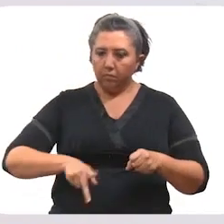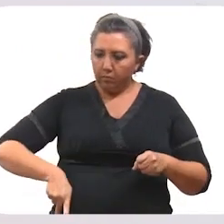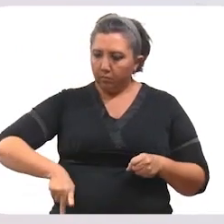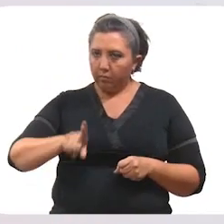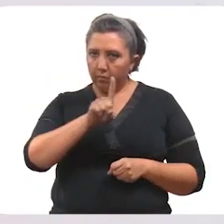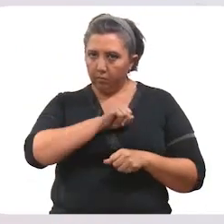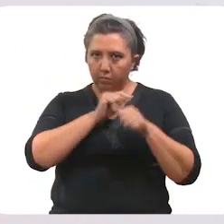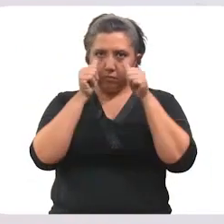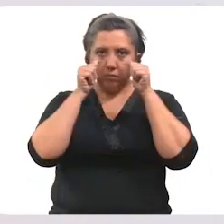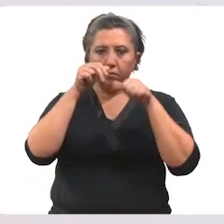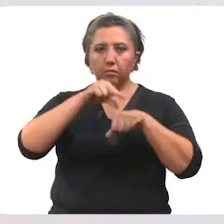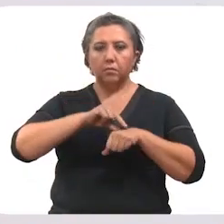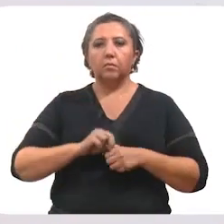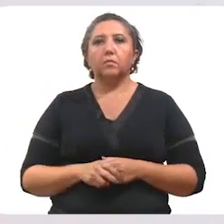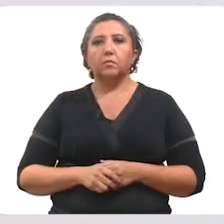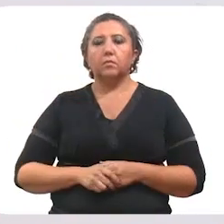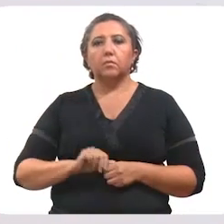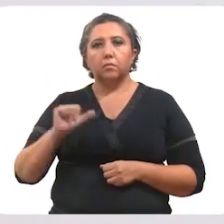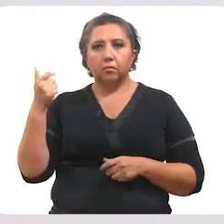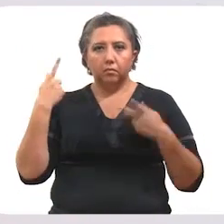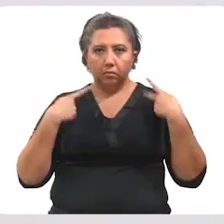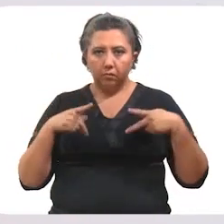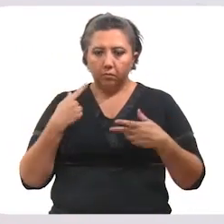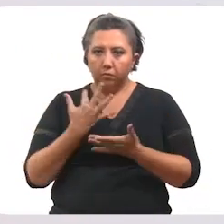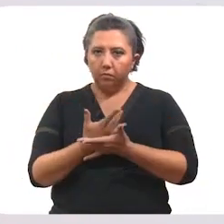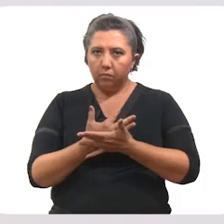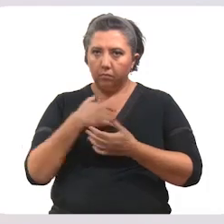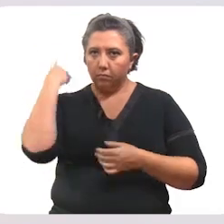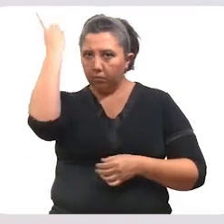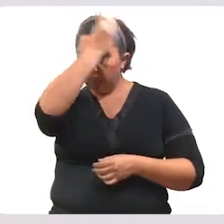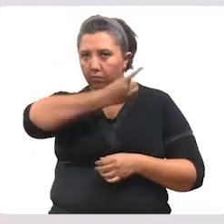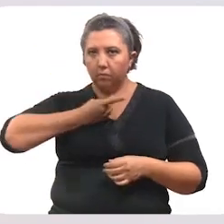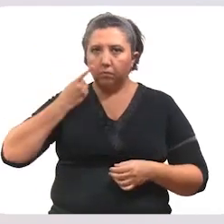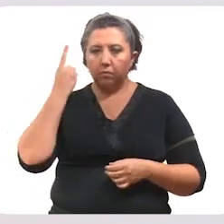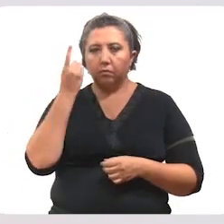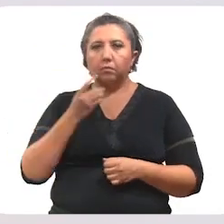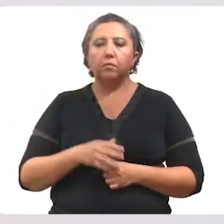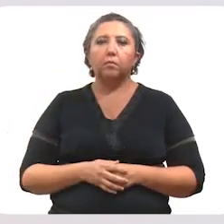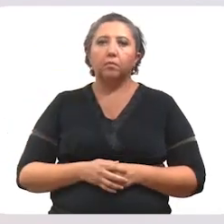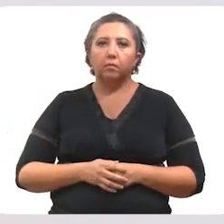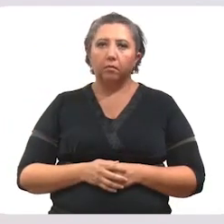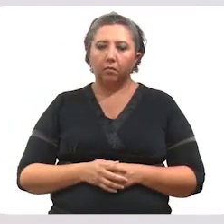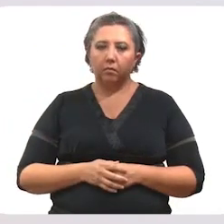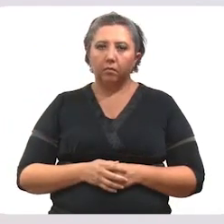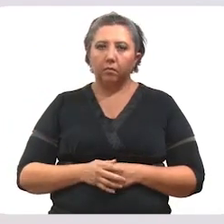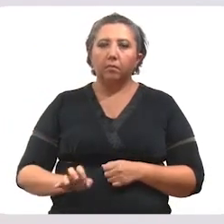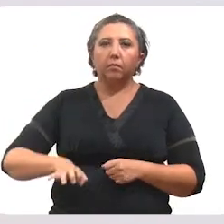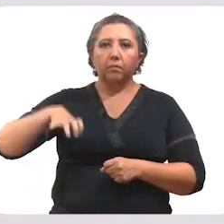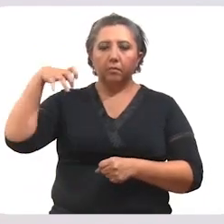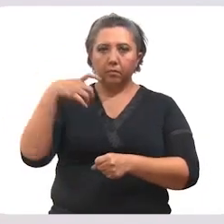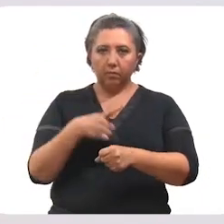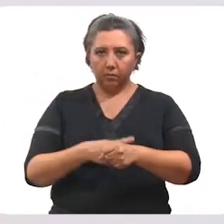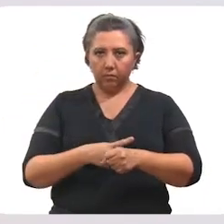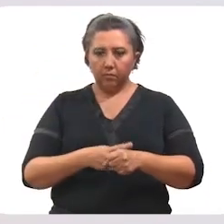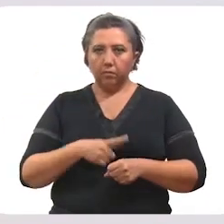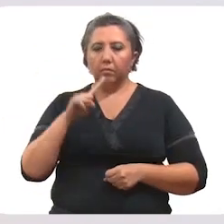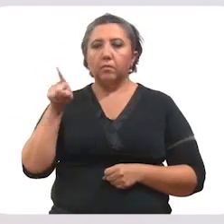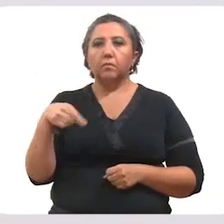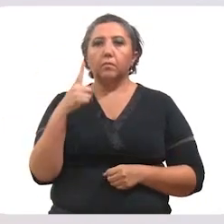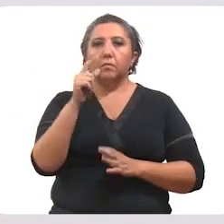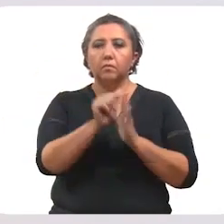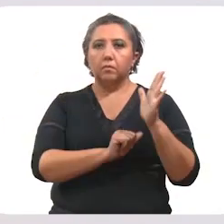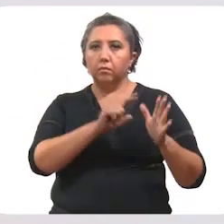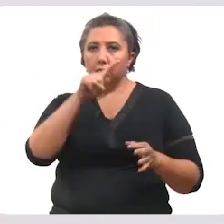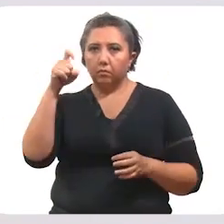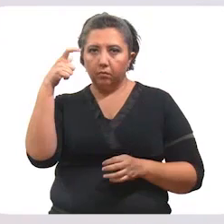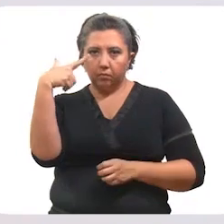hospitales públicos y en aislamiento total. Hay otros pacientes a la espera de diagnóstico. El rango de edad de los casos es